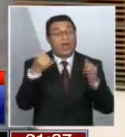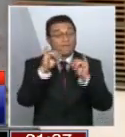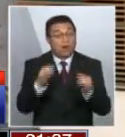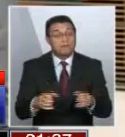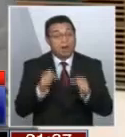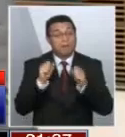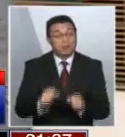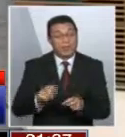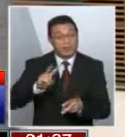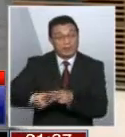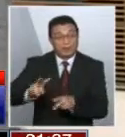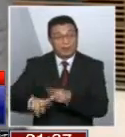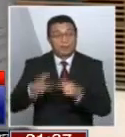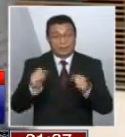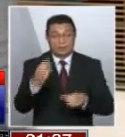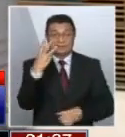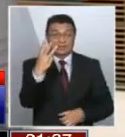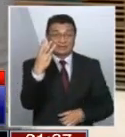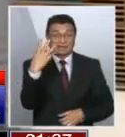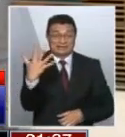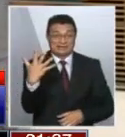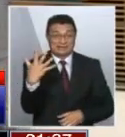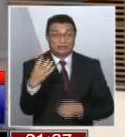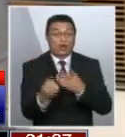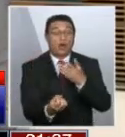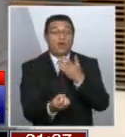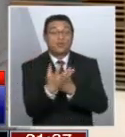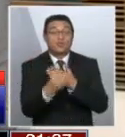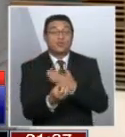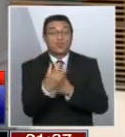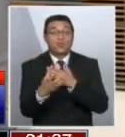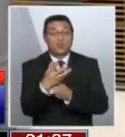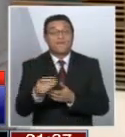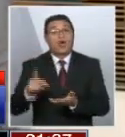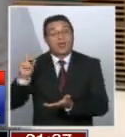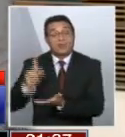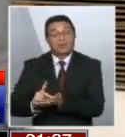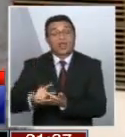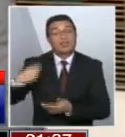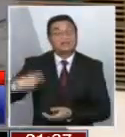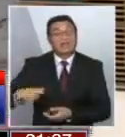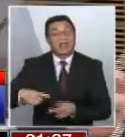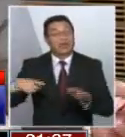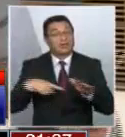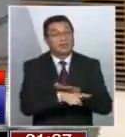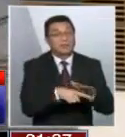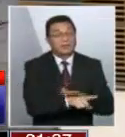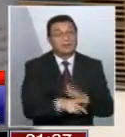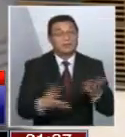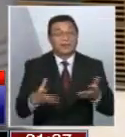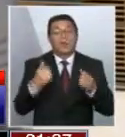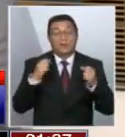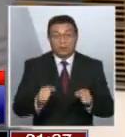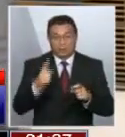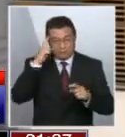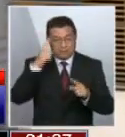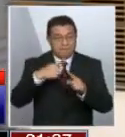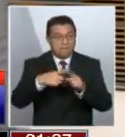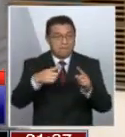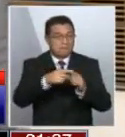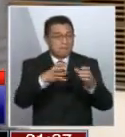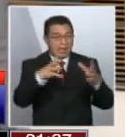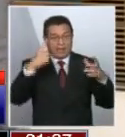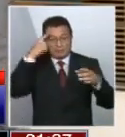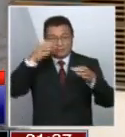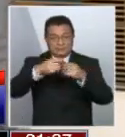ocurra, si ingresan 35 nuevos colegas al Parlamento, para que haya la diversidad y la